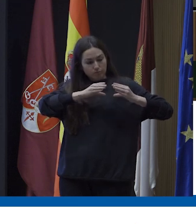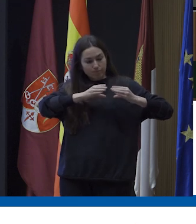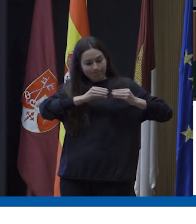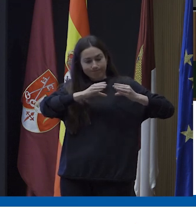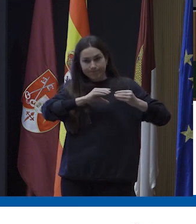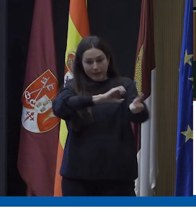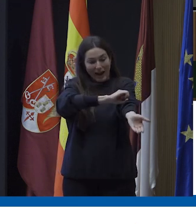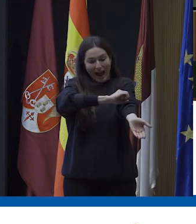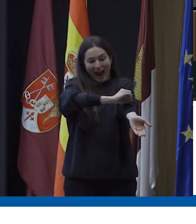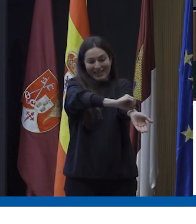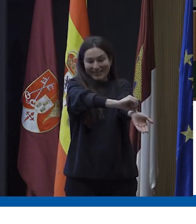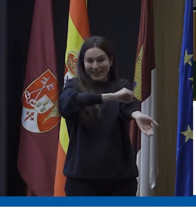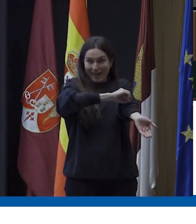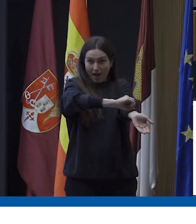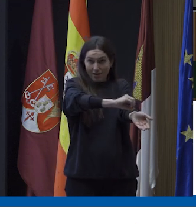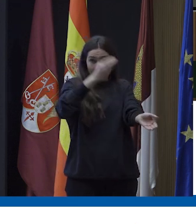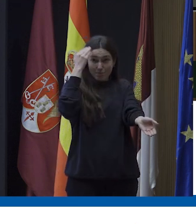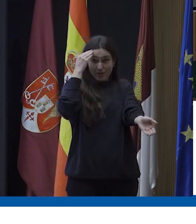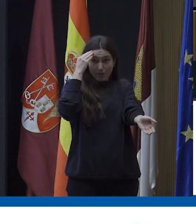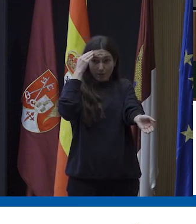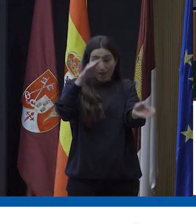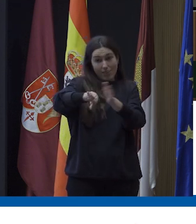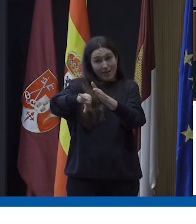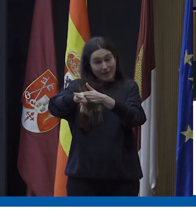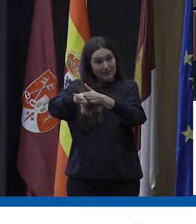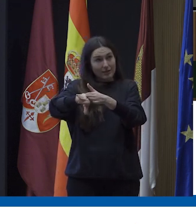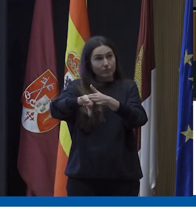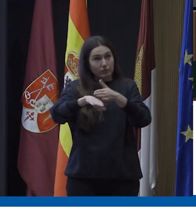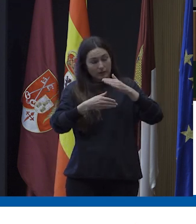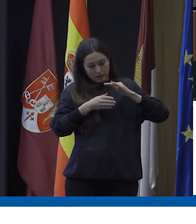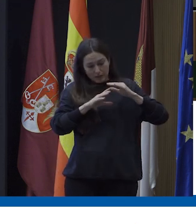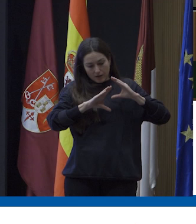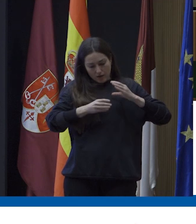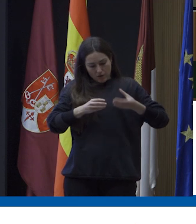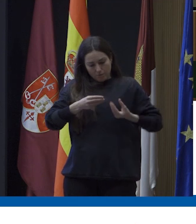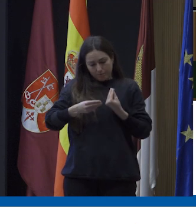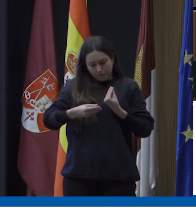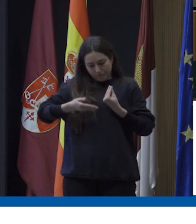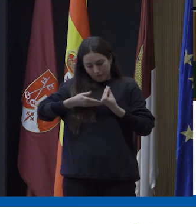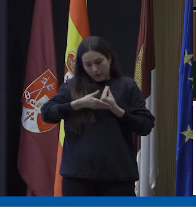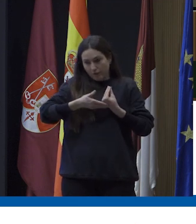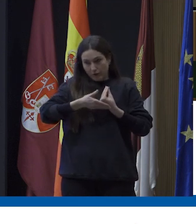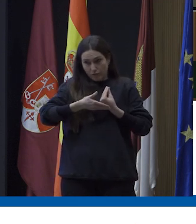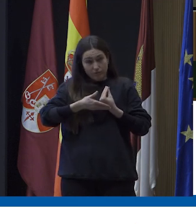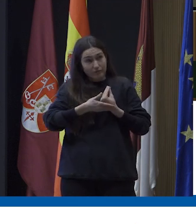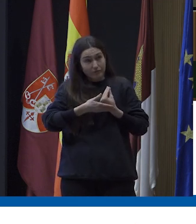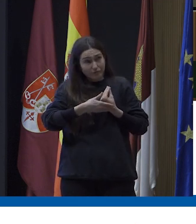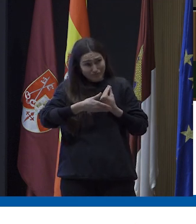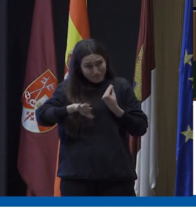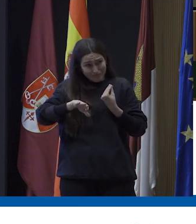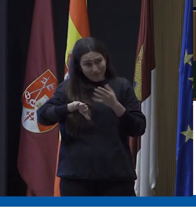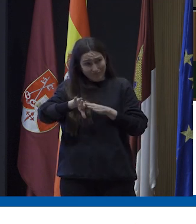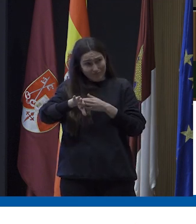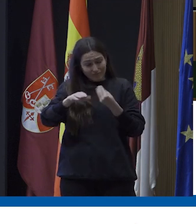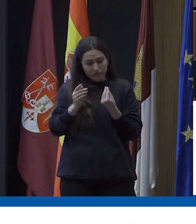arterias. Tenemos una arteria principal coronaria derecha, para la parte inferior y más anterior del lado derecho del corazón, y una